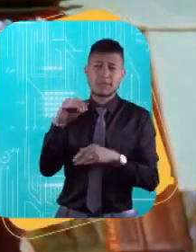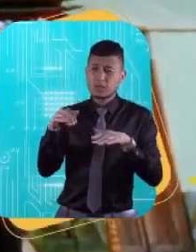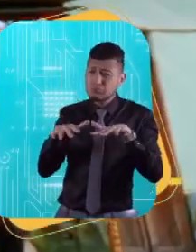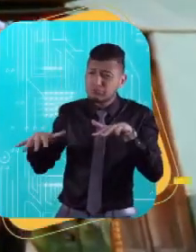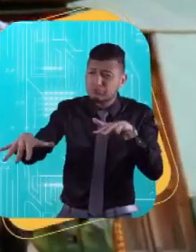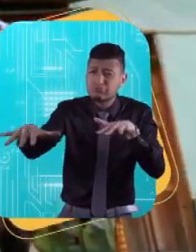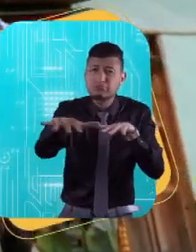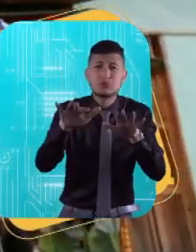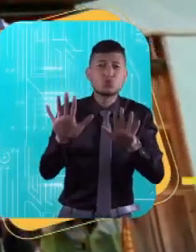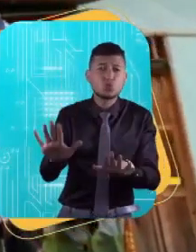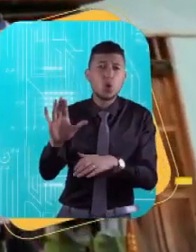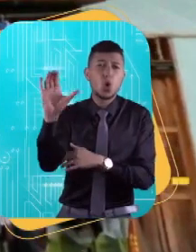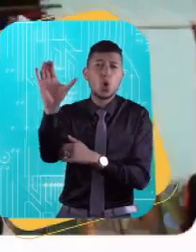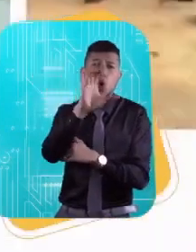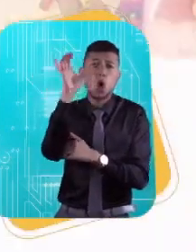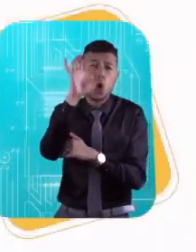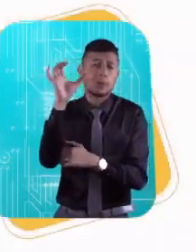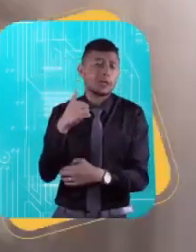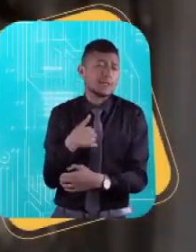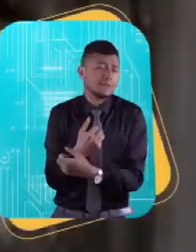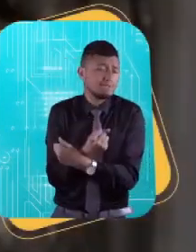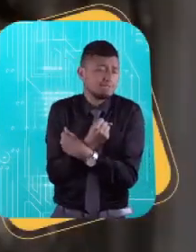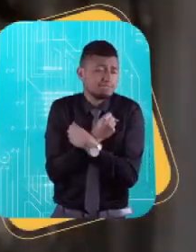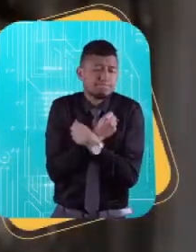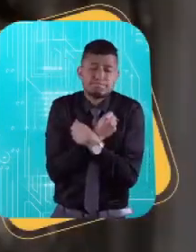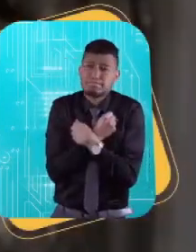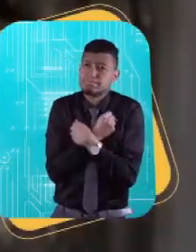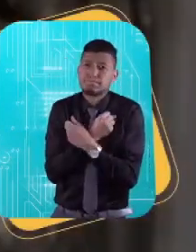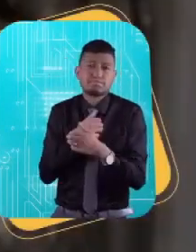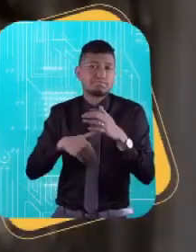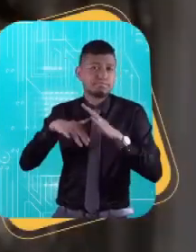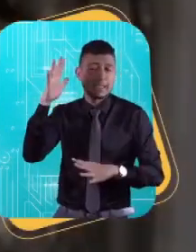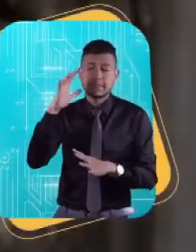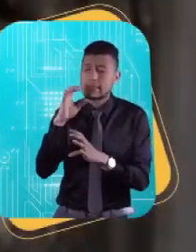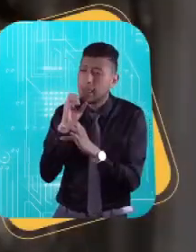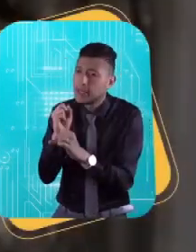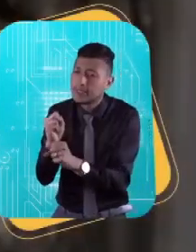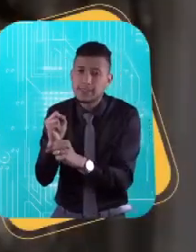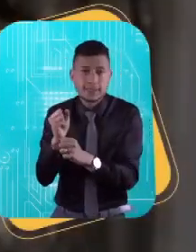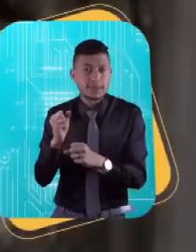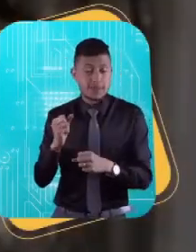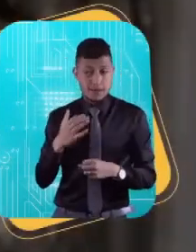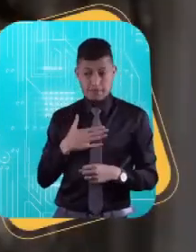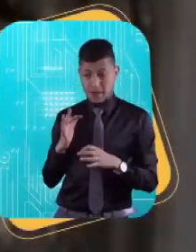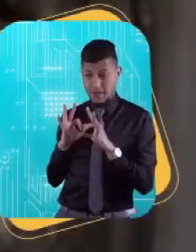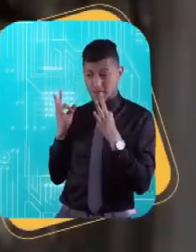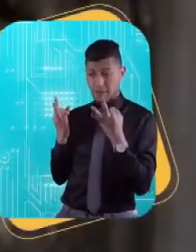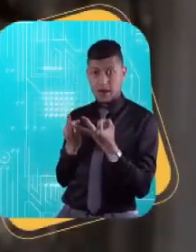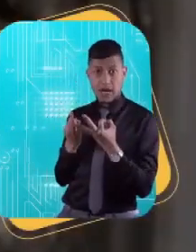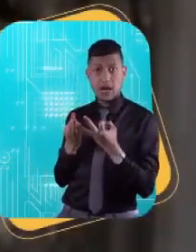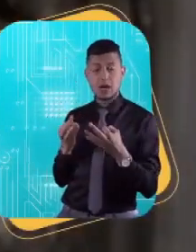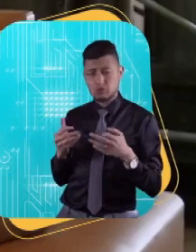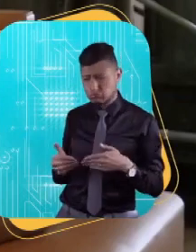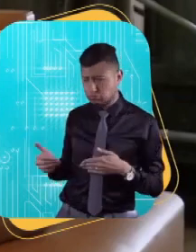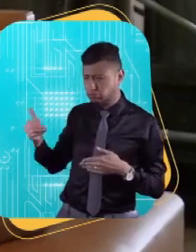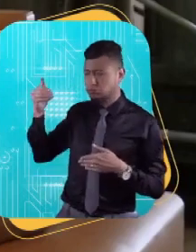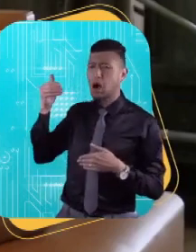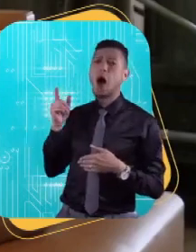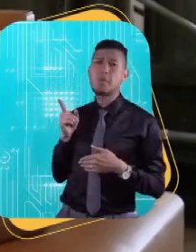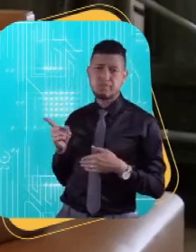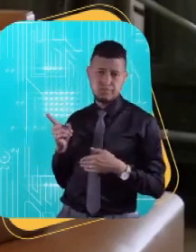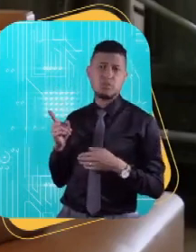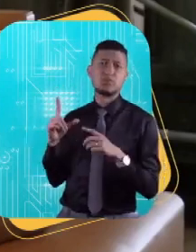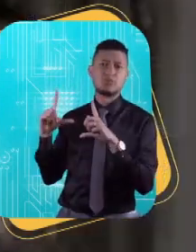país. Los sitios, tantas cosas de Colombia. Me enamoré y así fue. 22. Mi familia